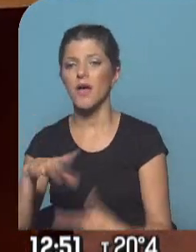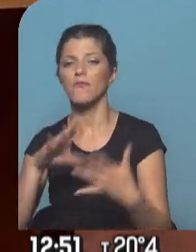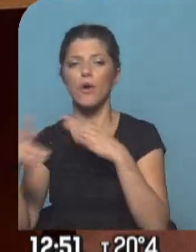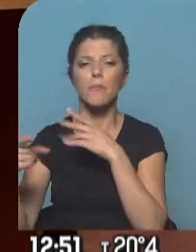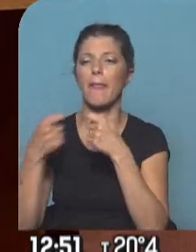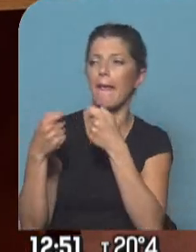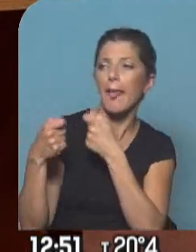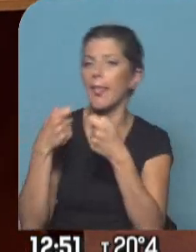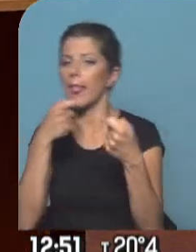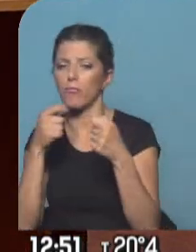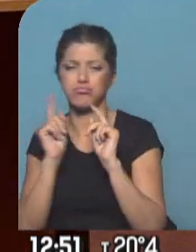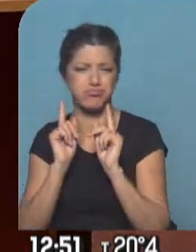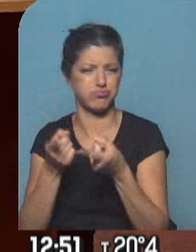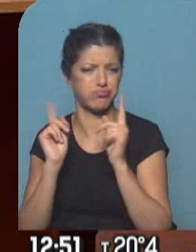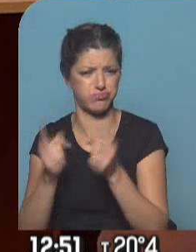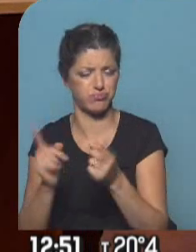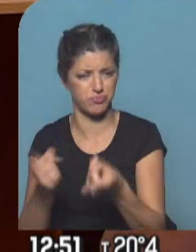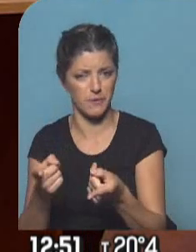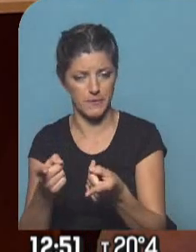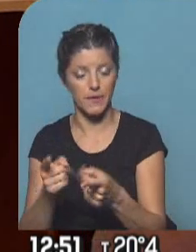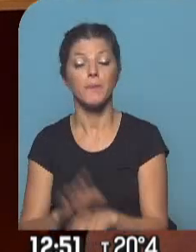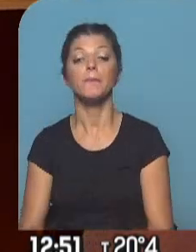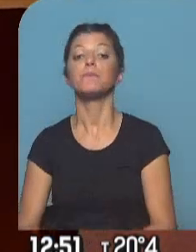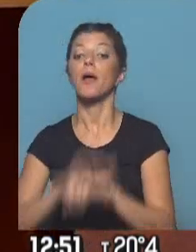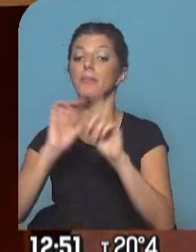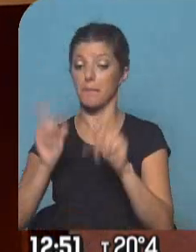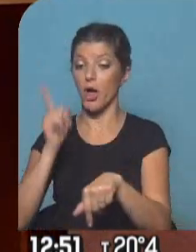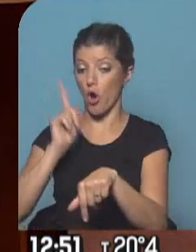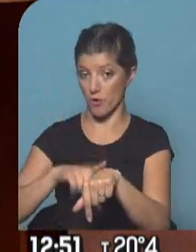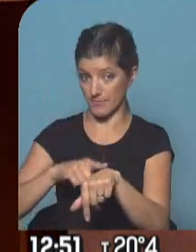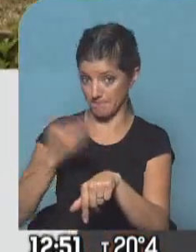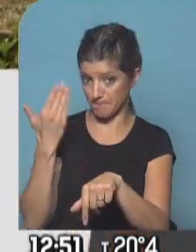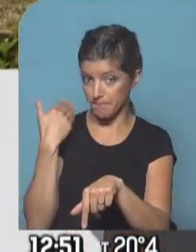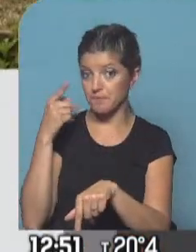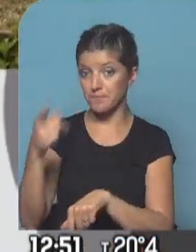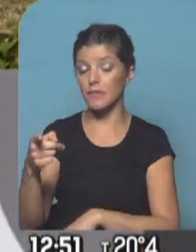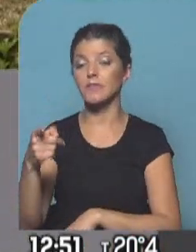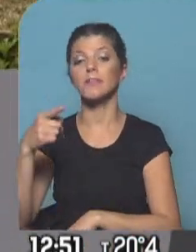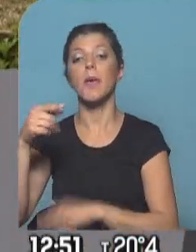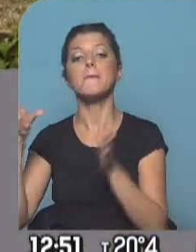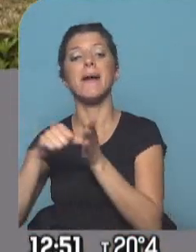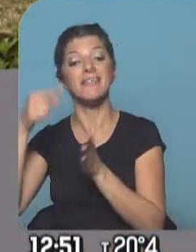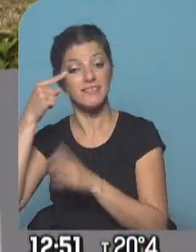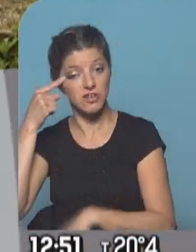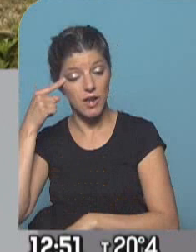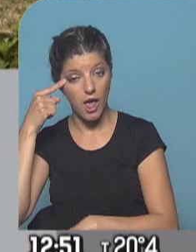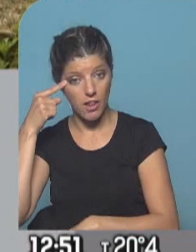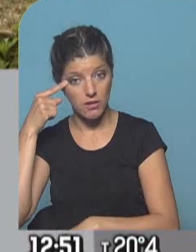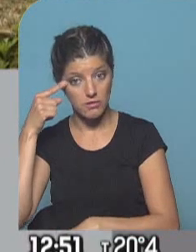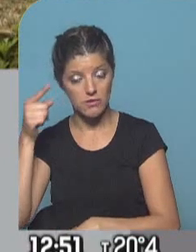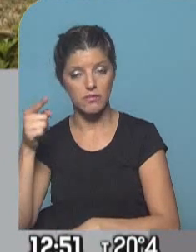y de los choques. Por otra parte, en las últimas horas, China, la agencia Xinhua, estaba denunciando que la